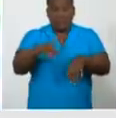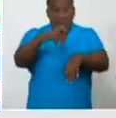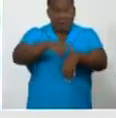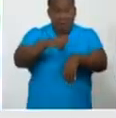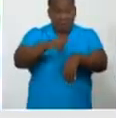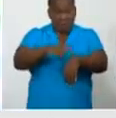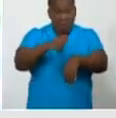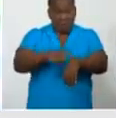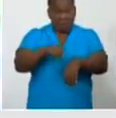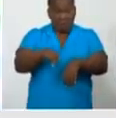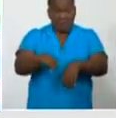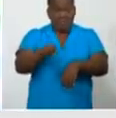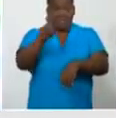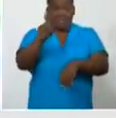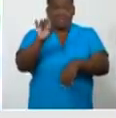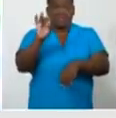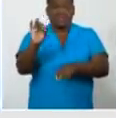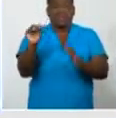con